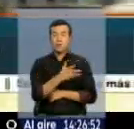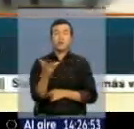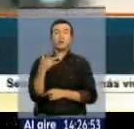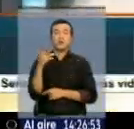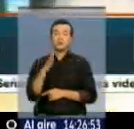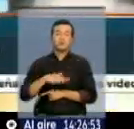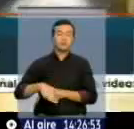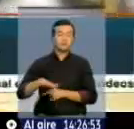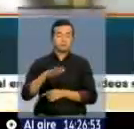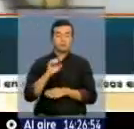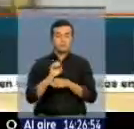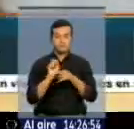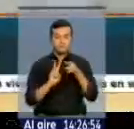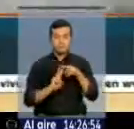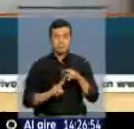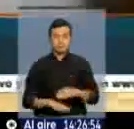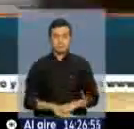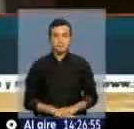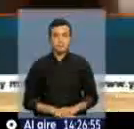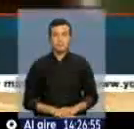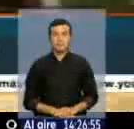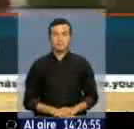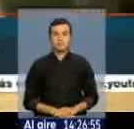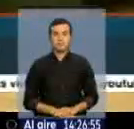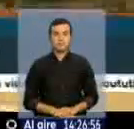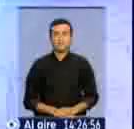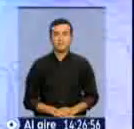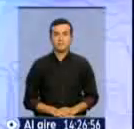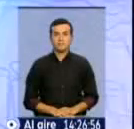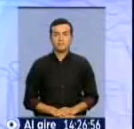la región. Fanny Lara, Ecuador TV.